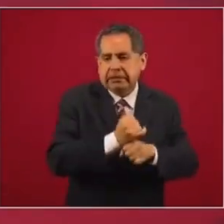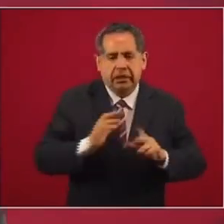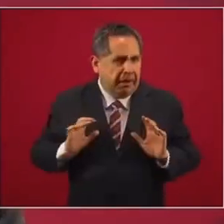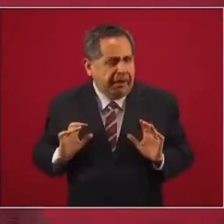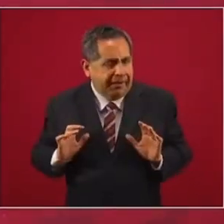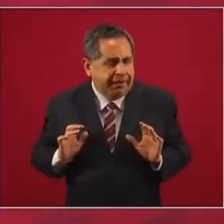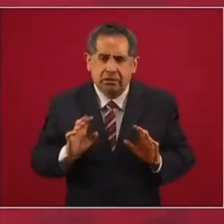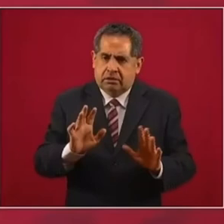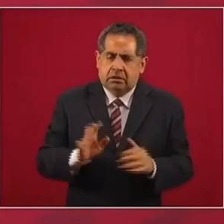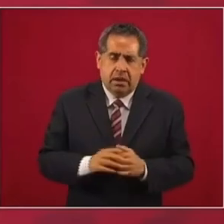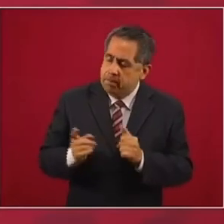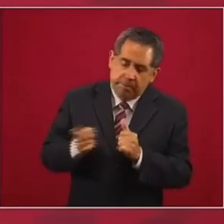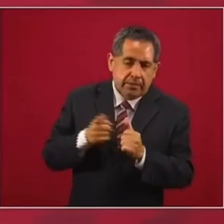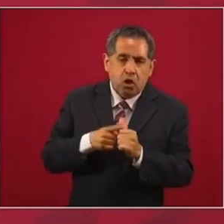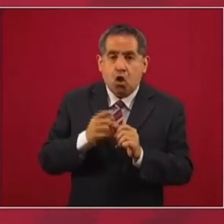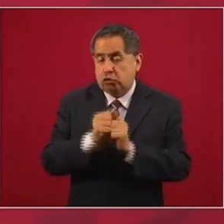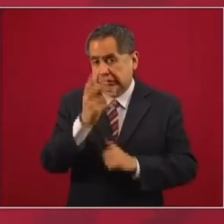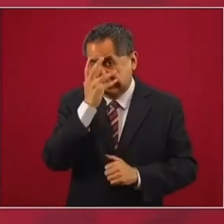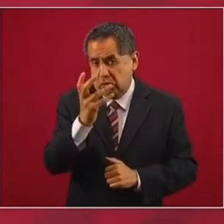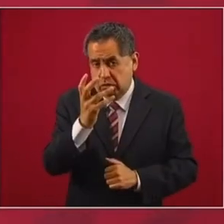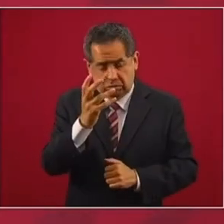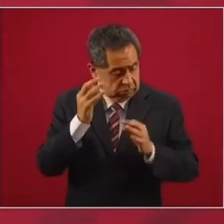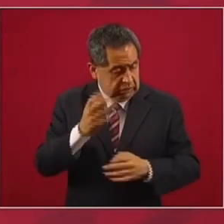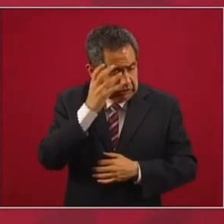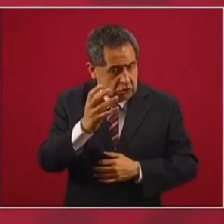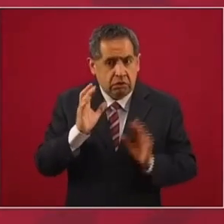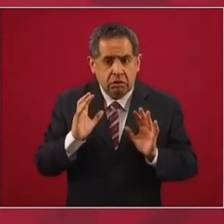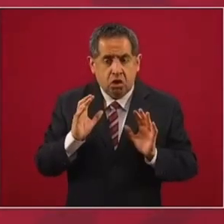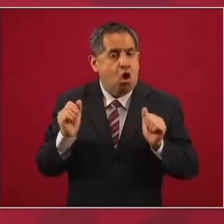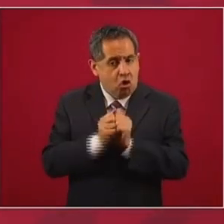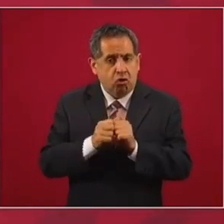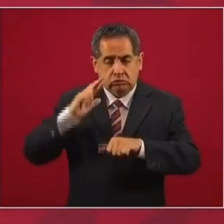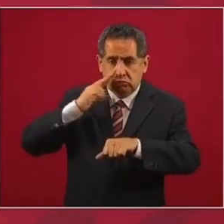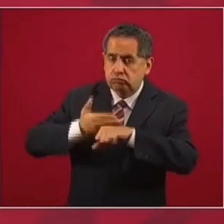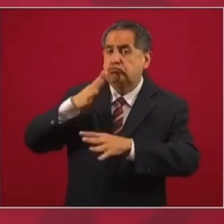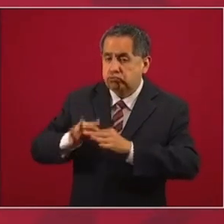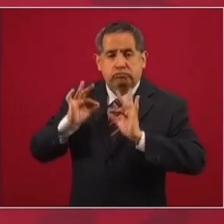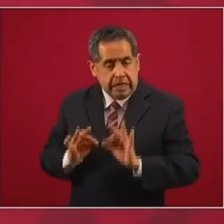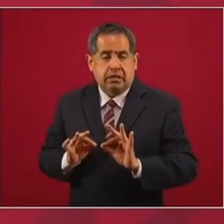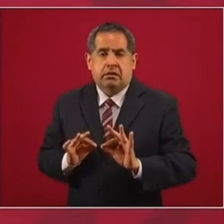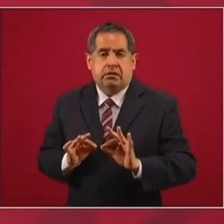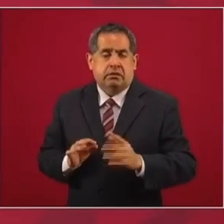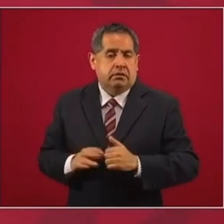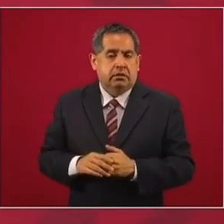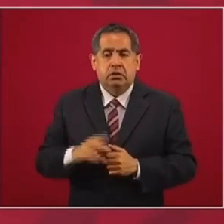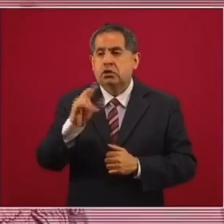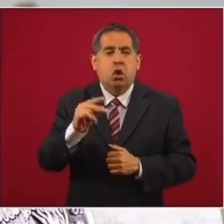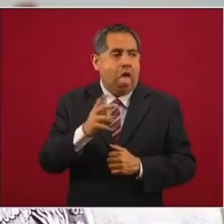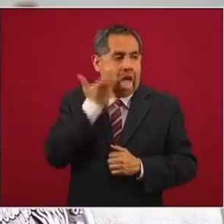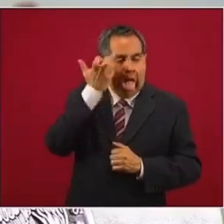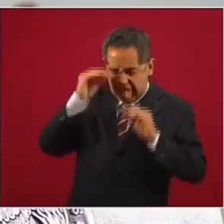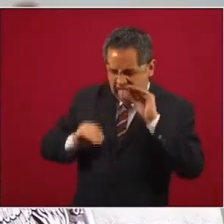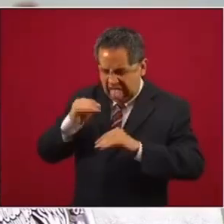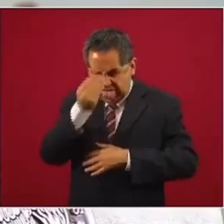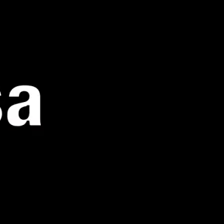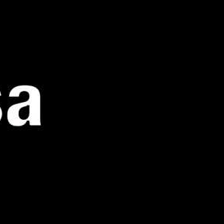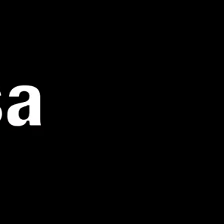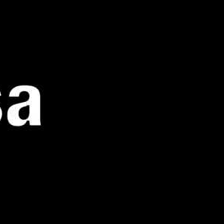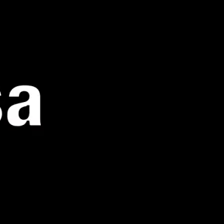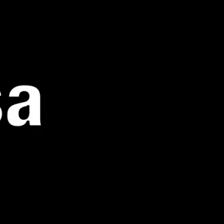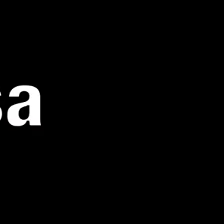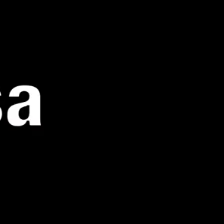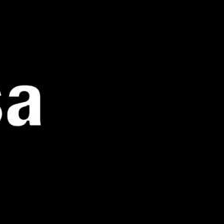Tiene que haber mucha seriedad y se tiene que actuar de manera responsable. No es fabricar delitos a nadie.